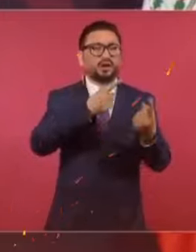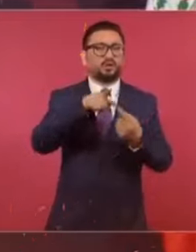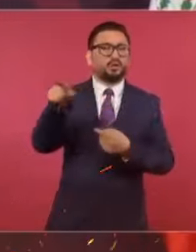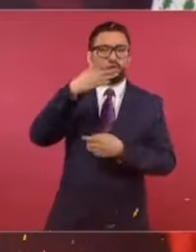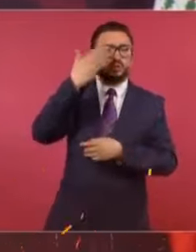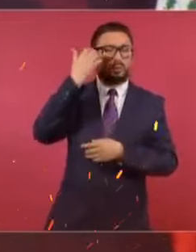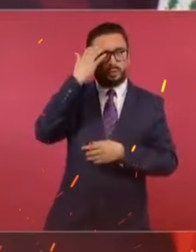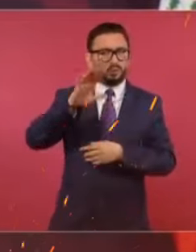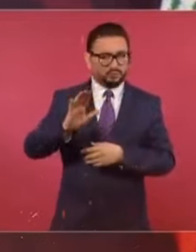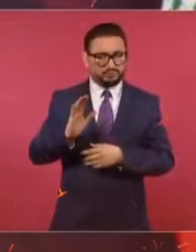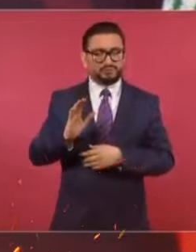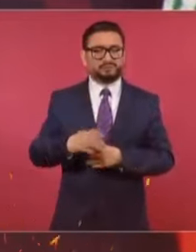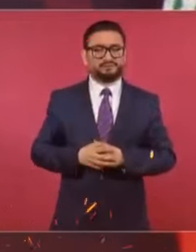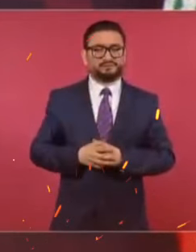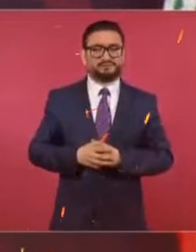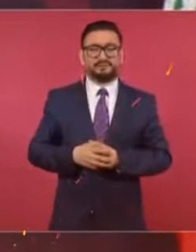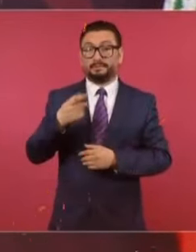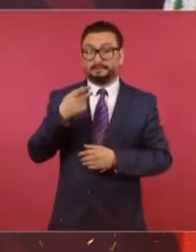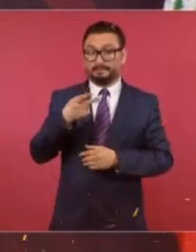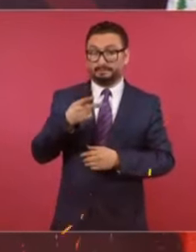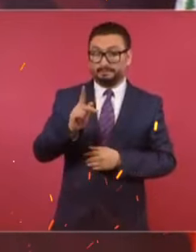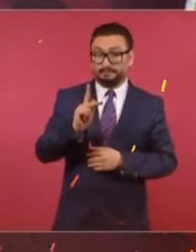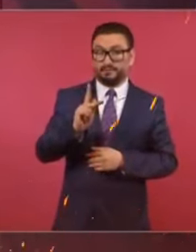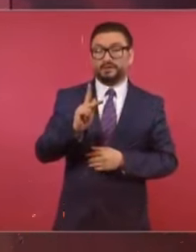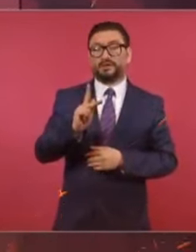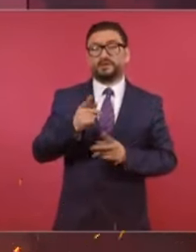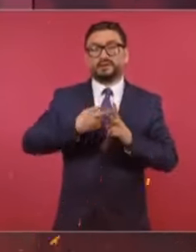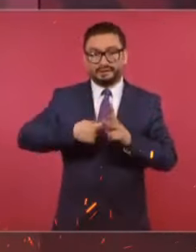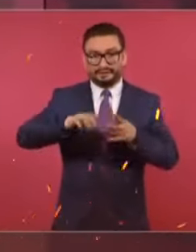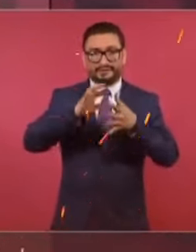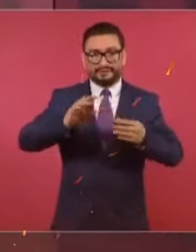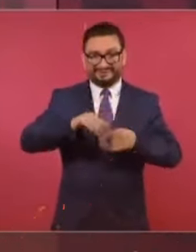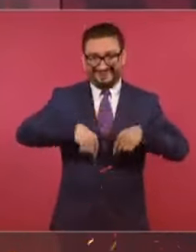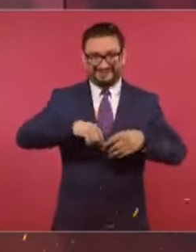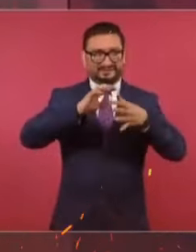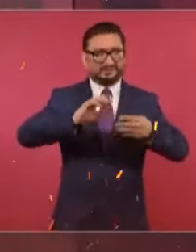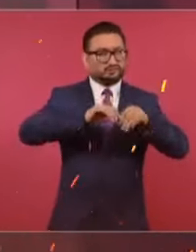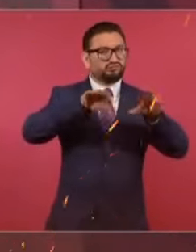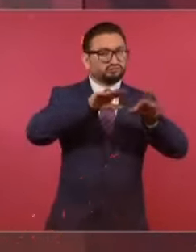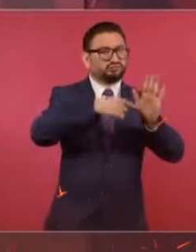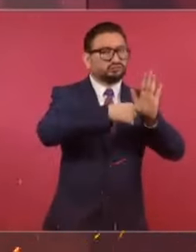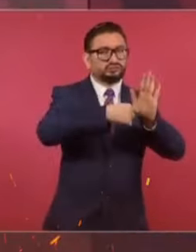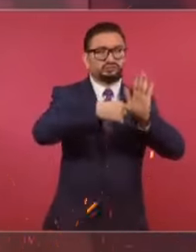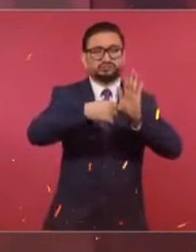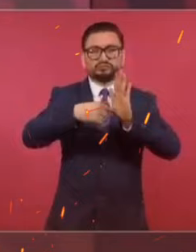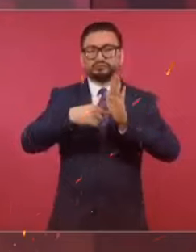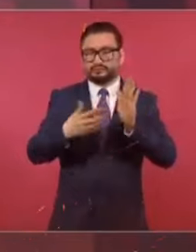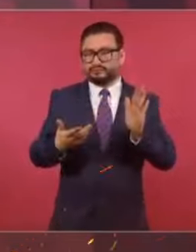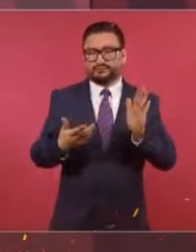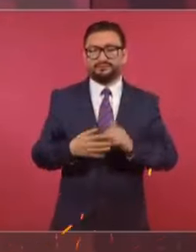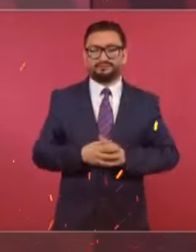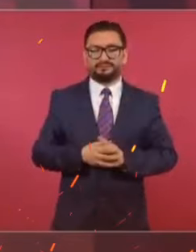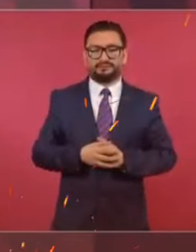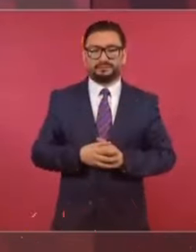quiénes eran. Pero cuando se empieza a dar a conocer aquí y no es